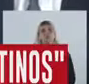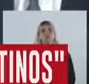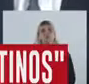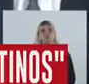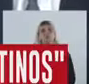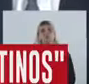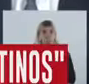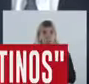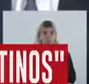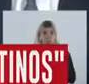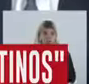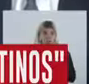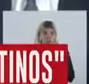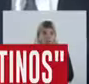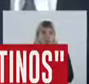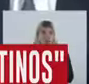y la producción.